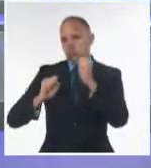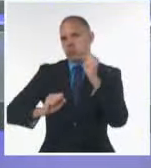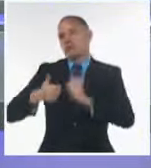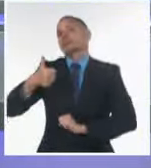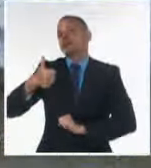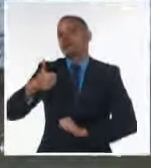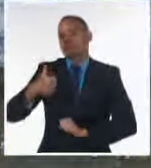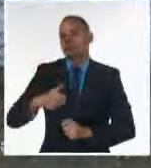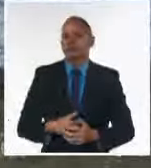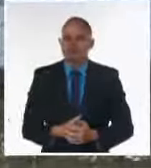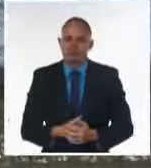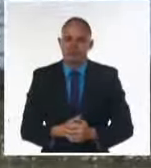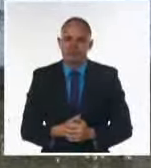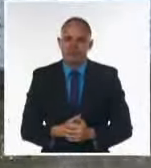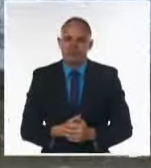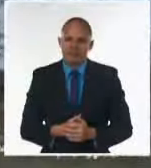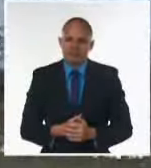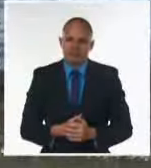nacional.